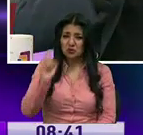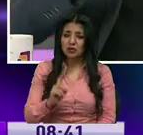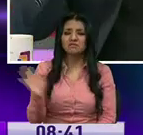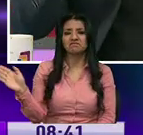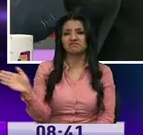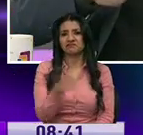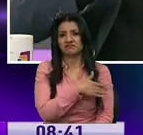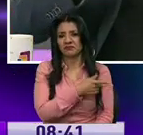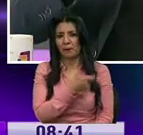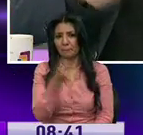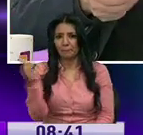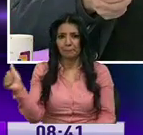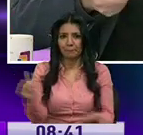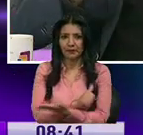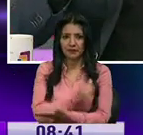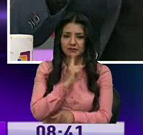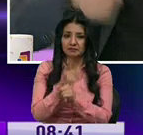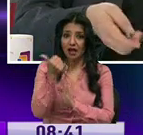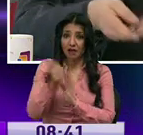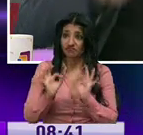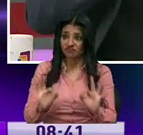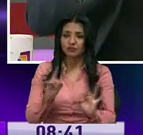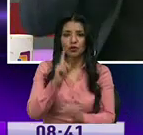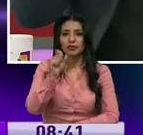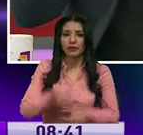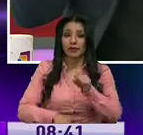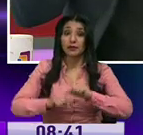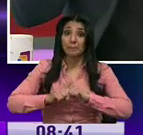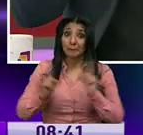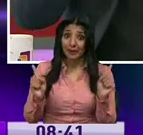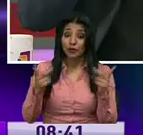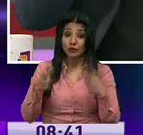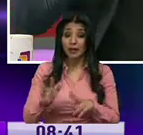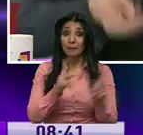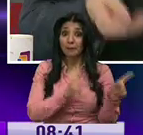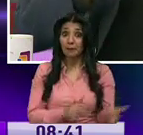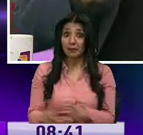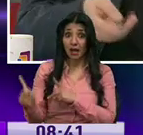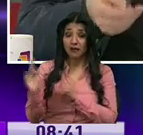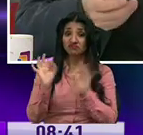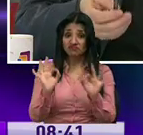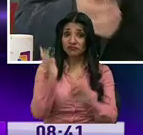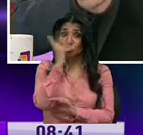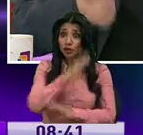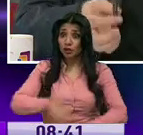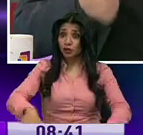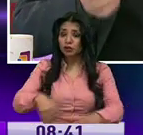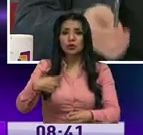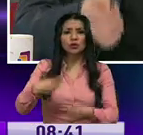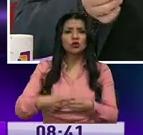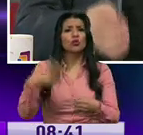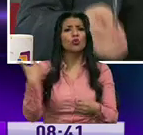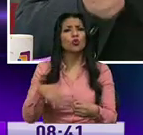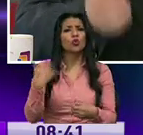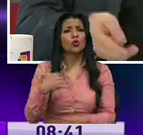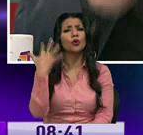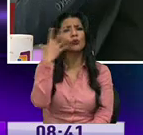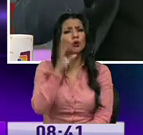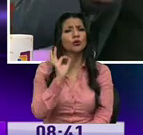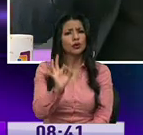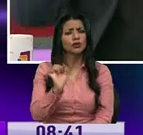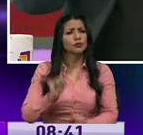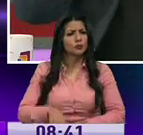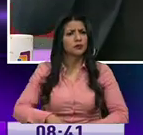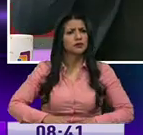que no son ni siquiera artísticos, sino que dañan el aspecto. Pero si se pone esto a lo largo y ancho de la ciudad, Quito ganaría realmente muchísimo.